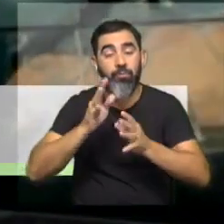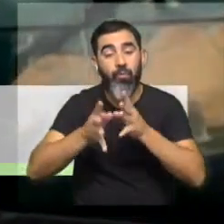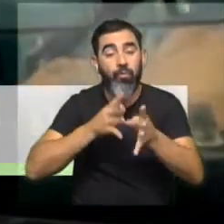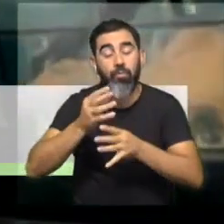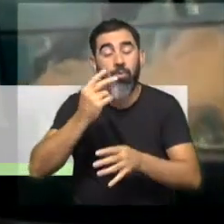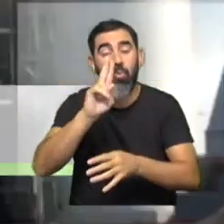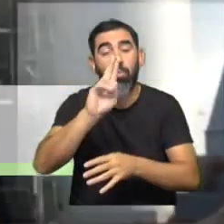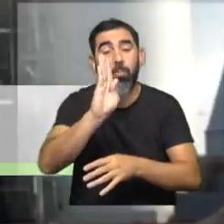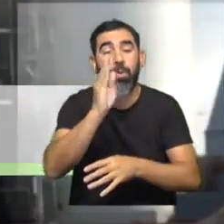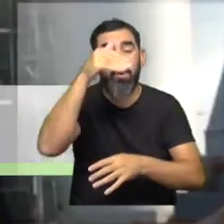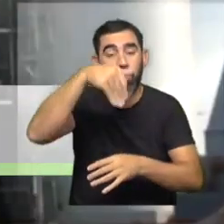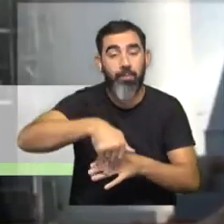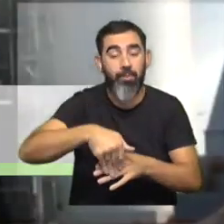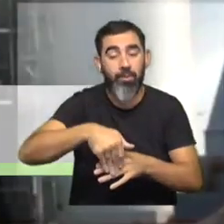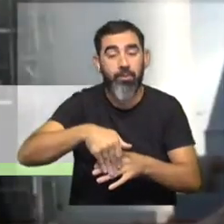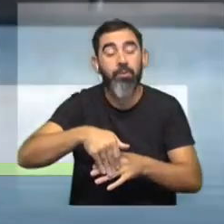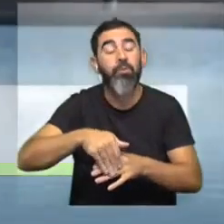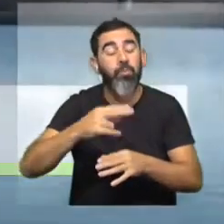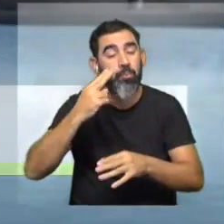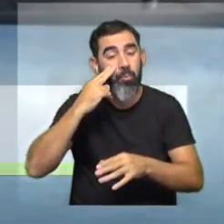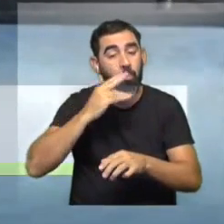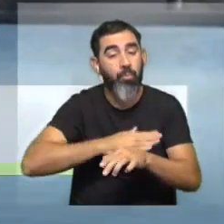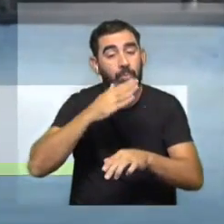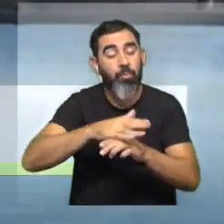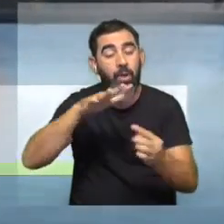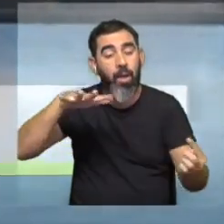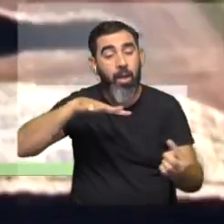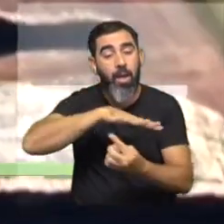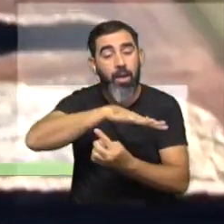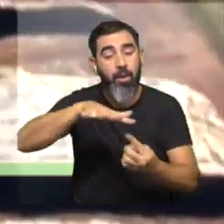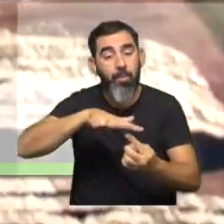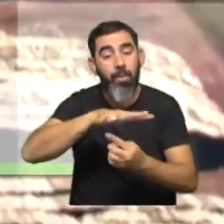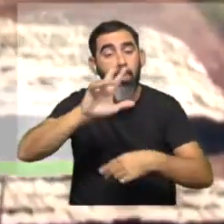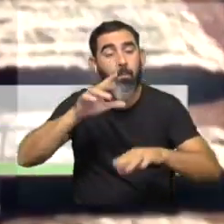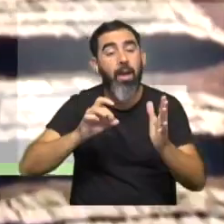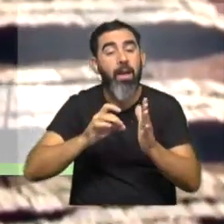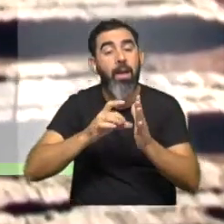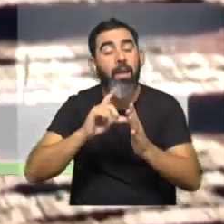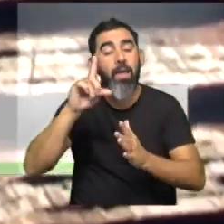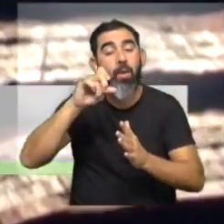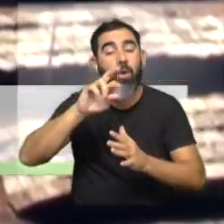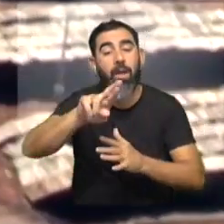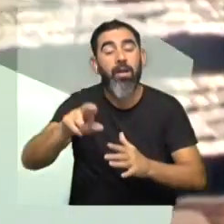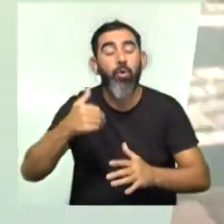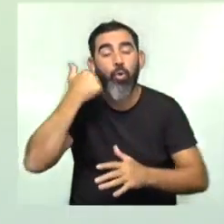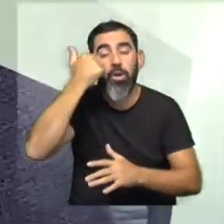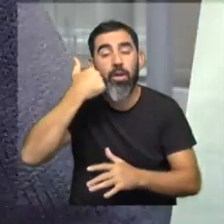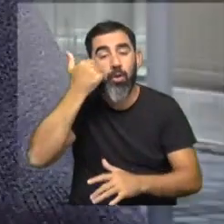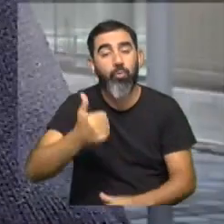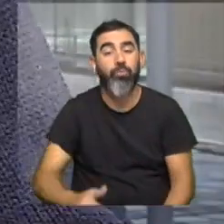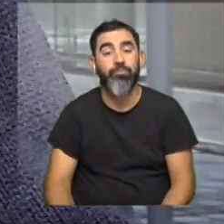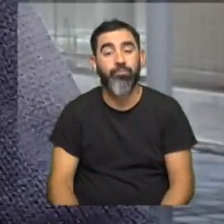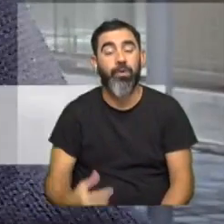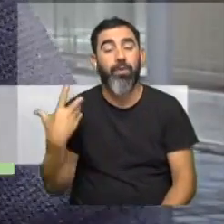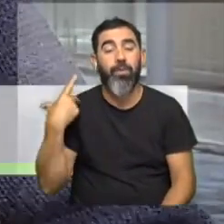segunda planta de UPM tendrá severos impactos ambientales, sobre todo en la calidad del agua del Río Negro.